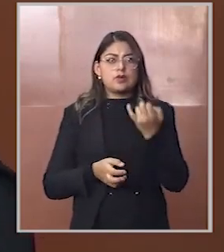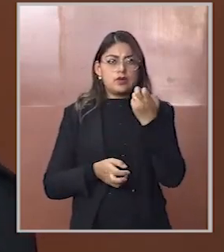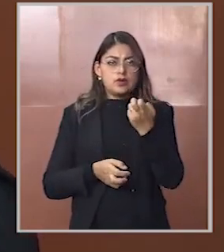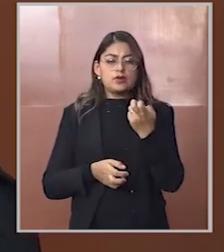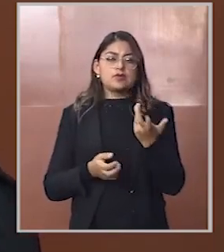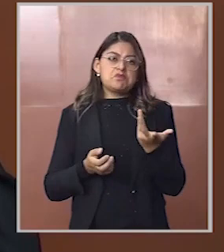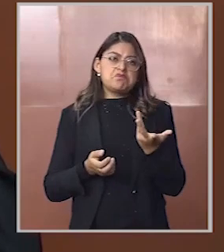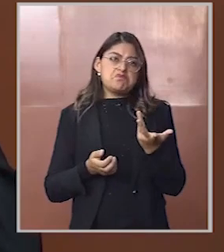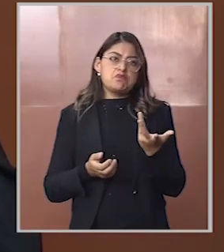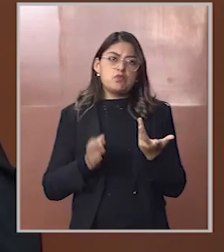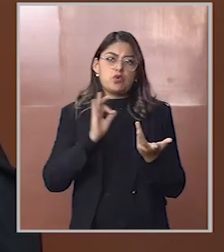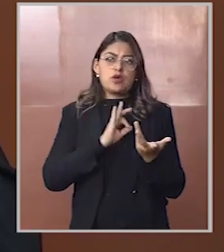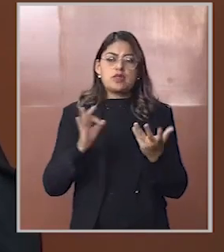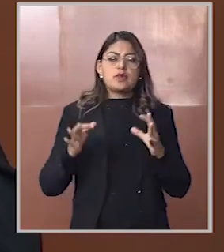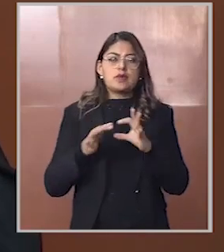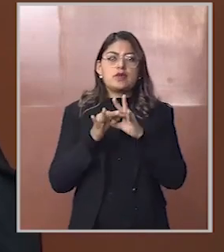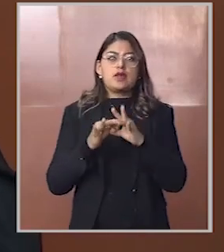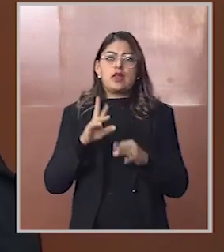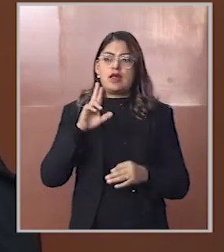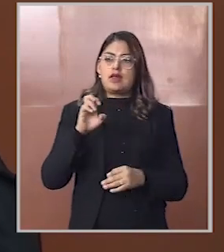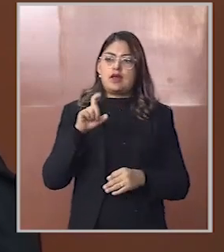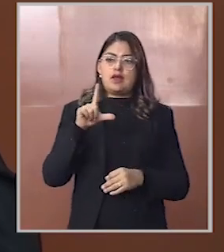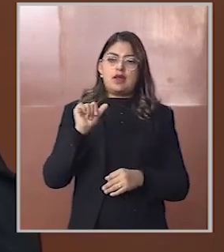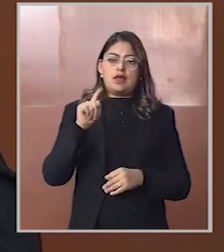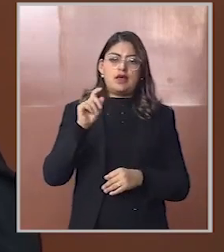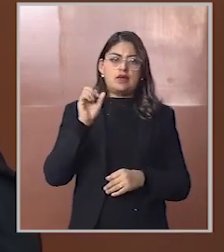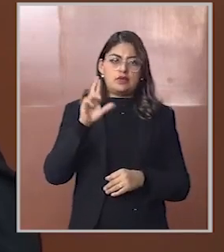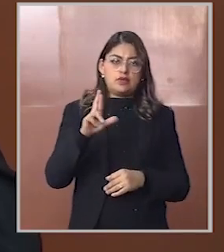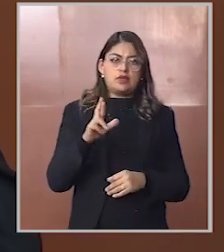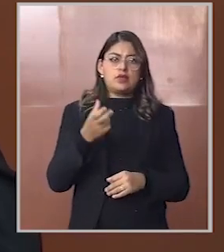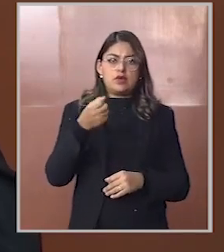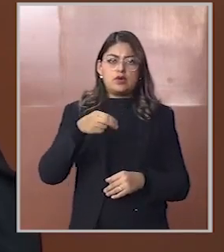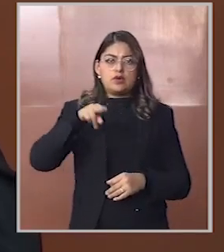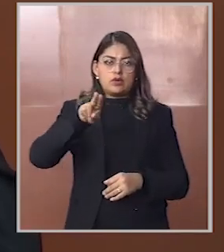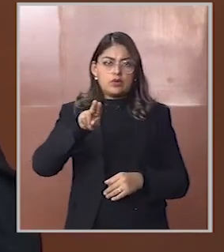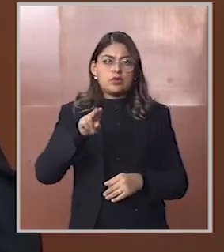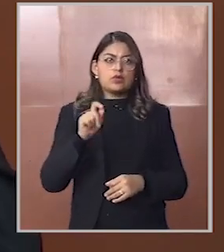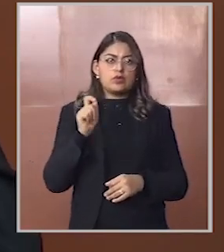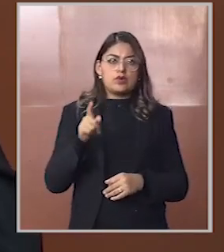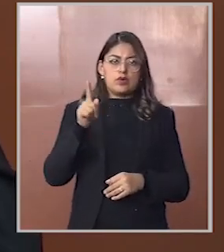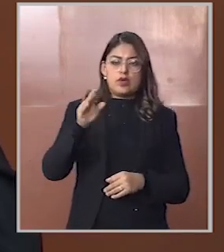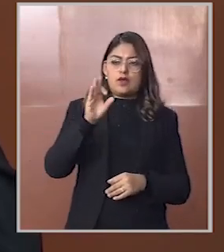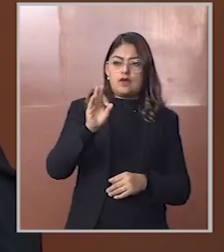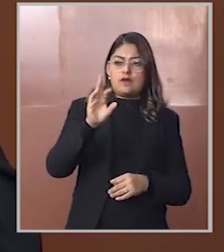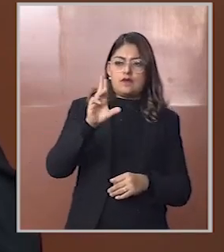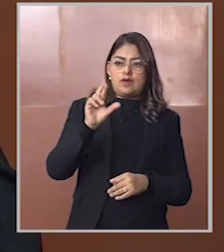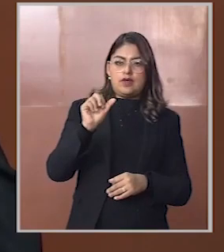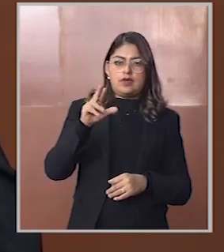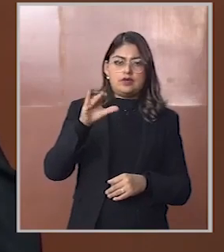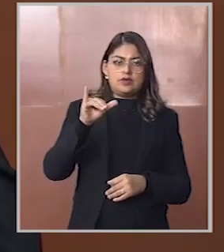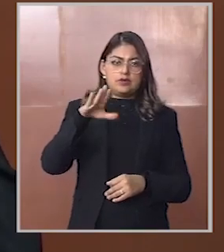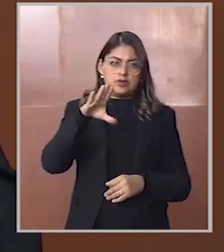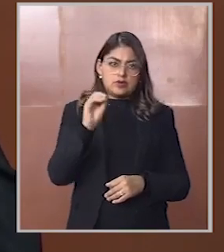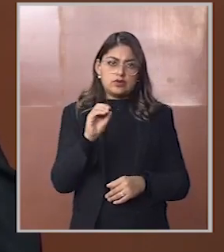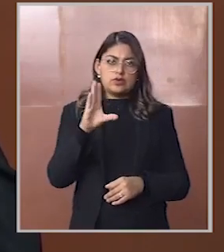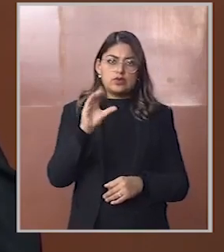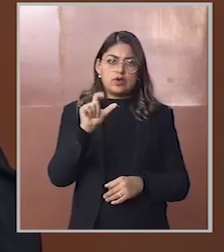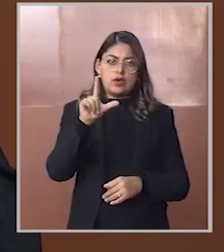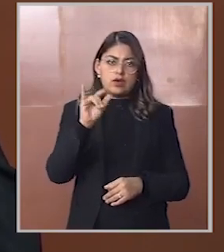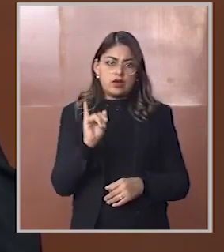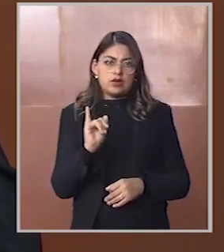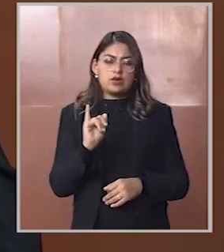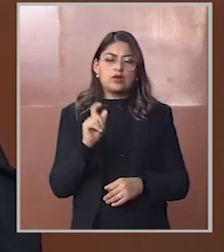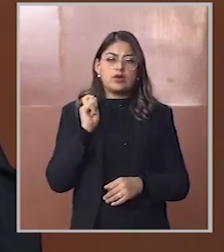algo que nos pedía el relator de eh Naciones Unidas para los pueblos indígenas Francisco Cali que eh